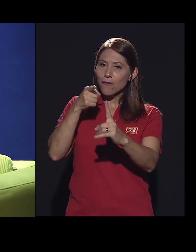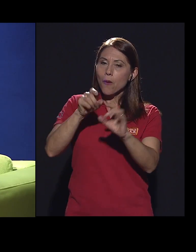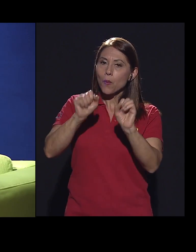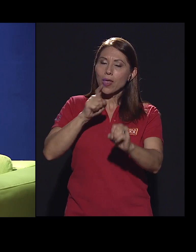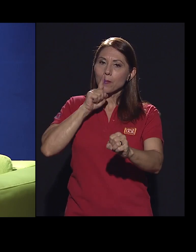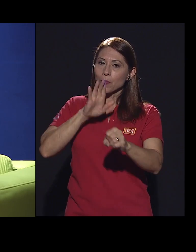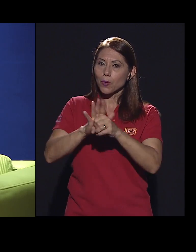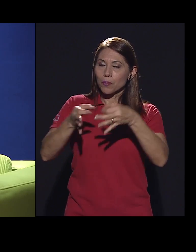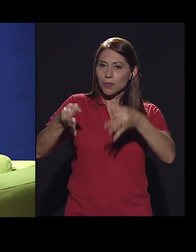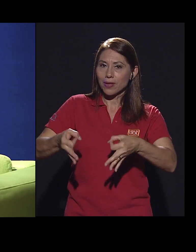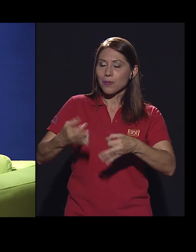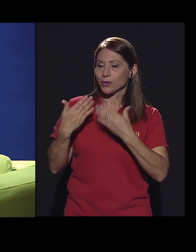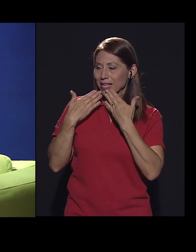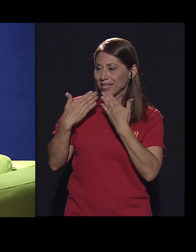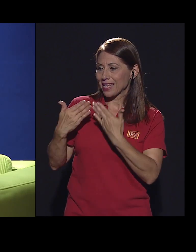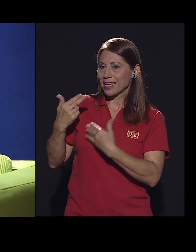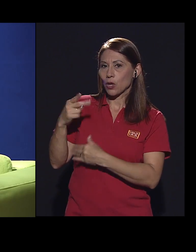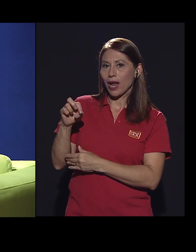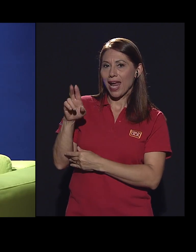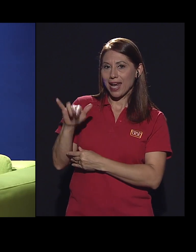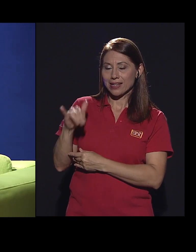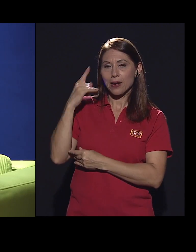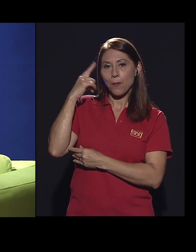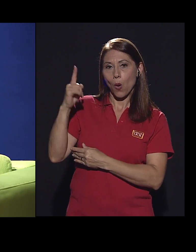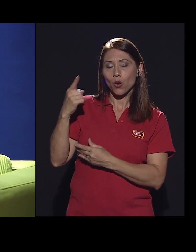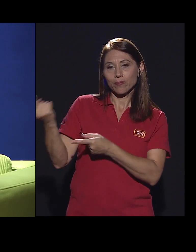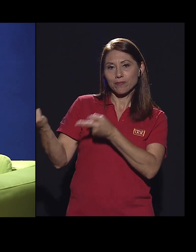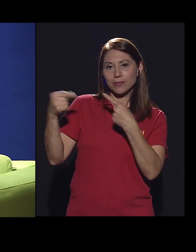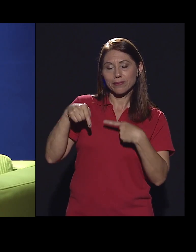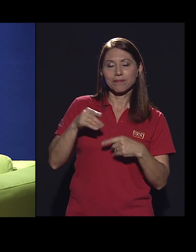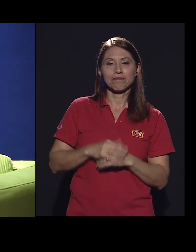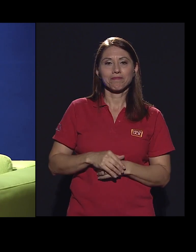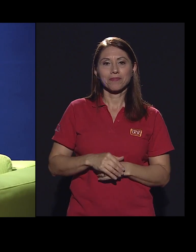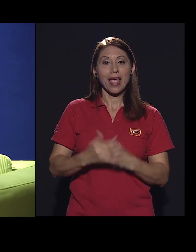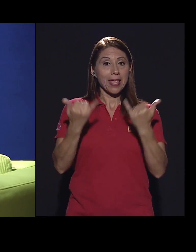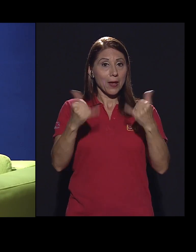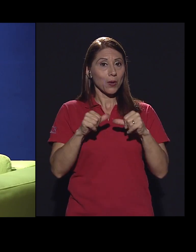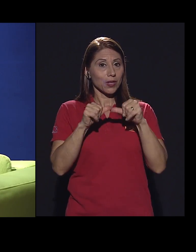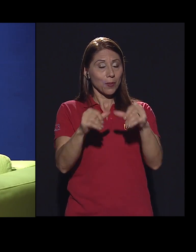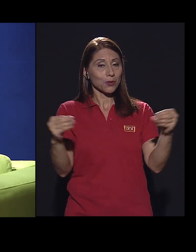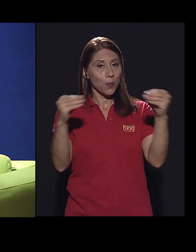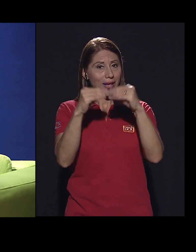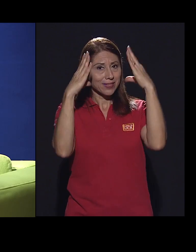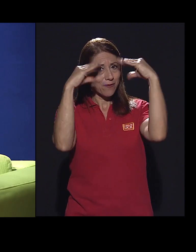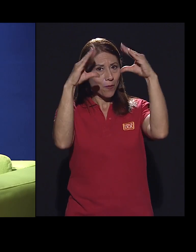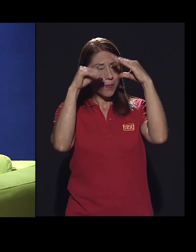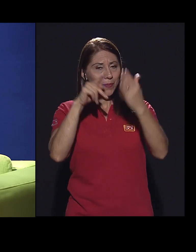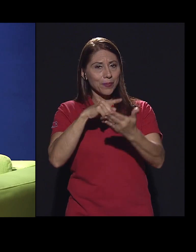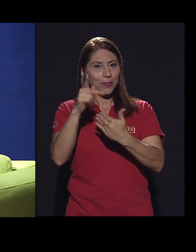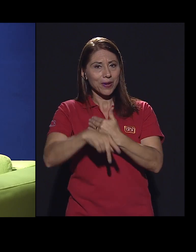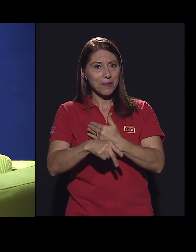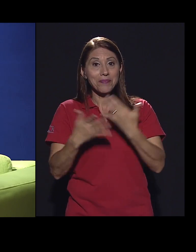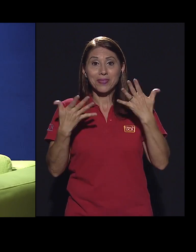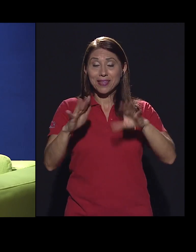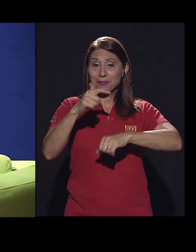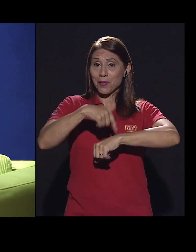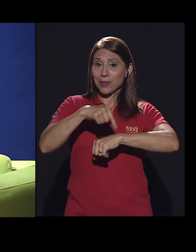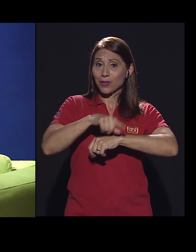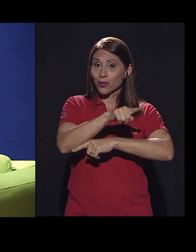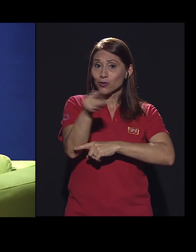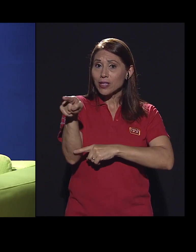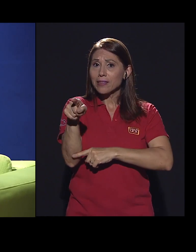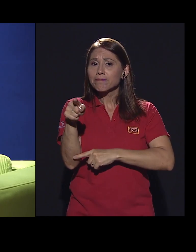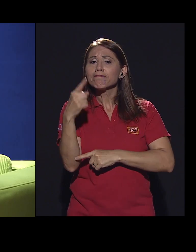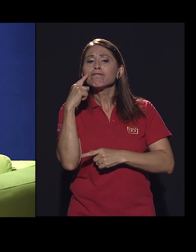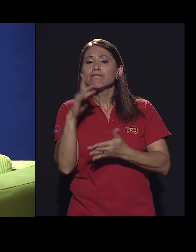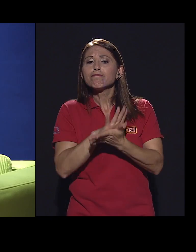de ruta se pueda cumplir a la mayor brevedad. Muchísimas gracias, don Henry, por acudir a esta invitación. Y ahora continuamos con más información en el programa. Llegó